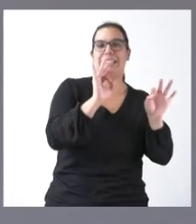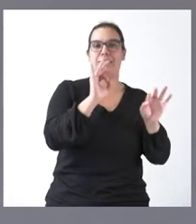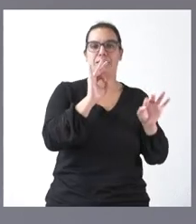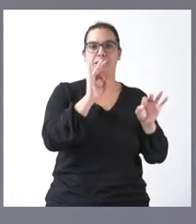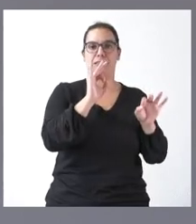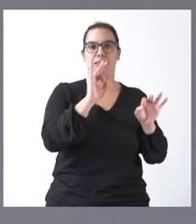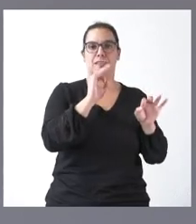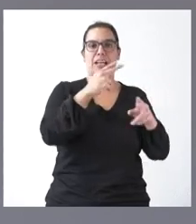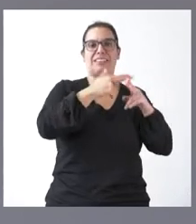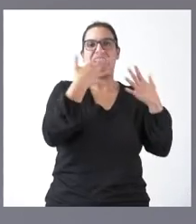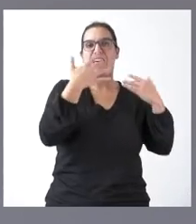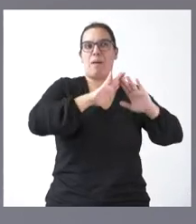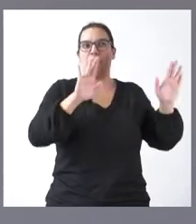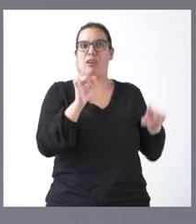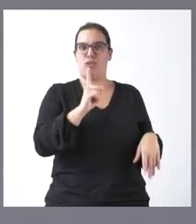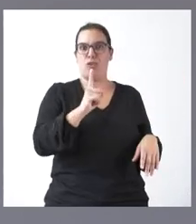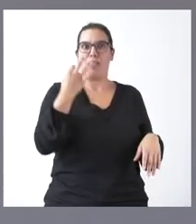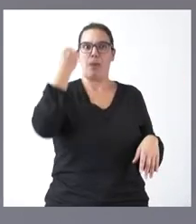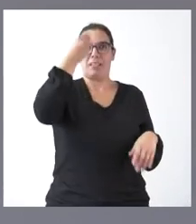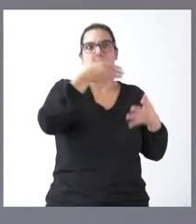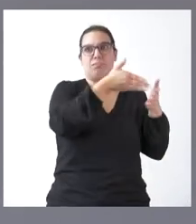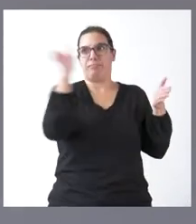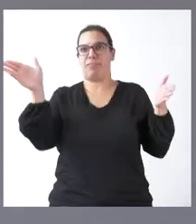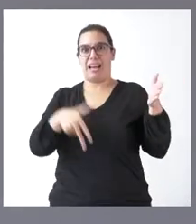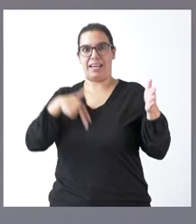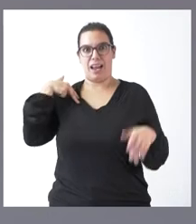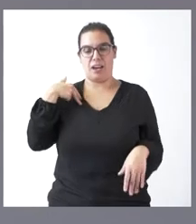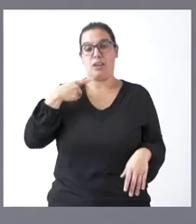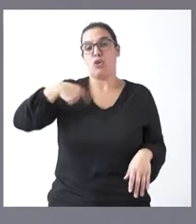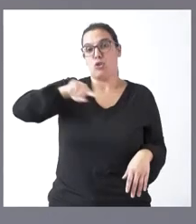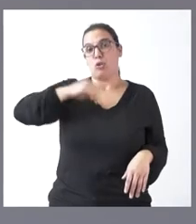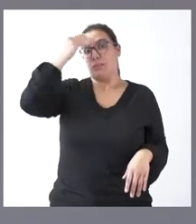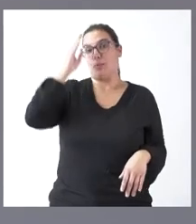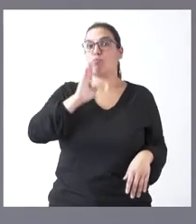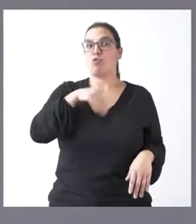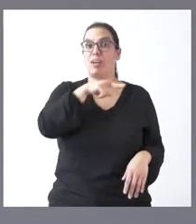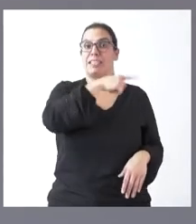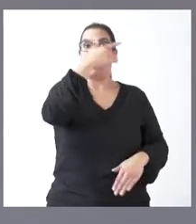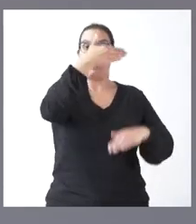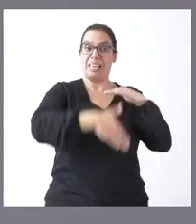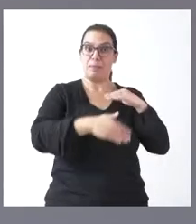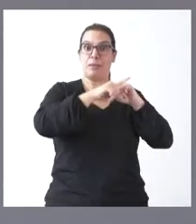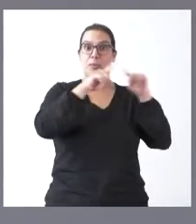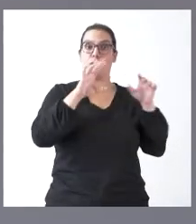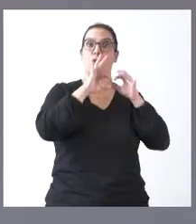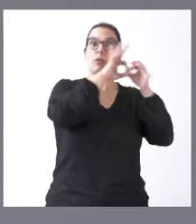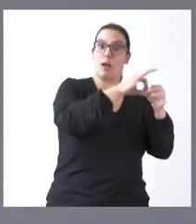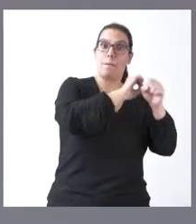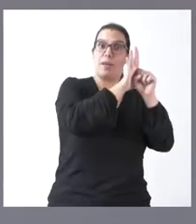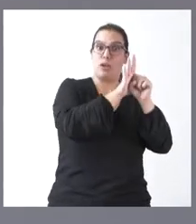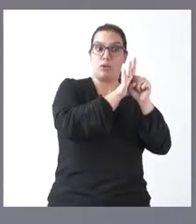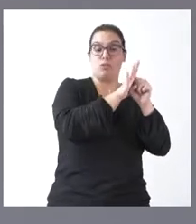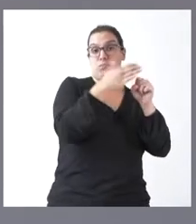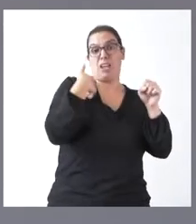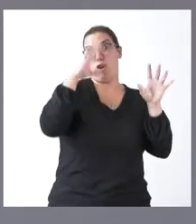se hace con la gente que fuma en las Terrazas No y esa es la reflexión nosotros nos ha parecido oportuno que se había una restricción vinculada al covid desaparece la